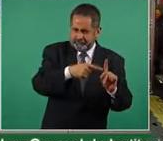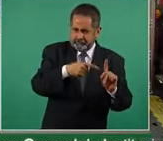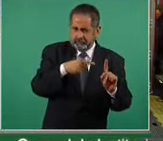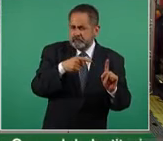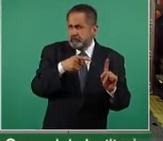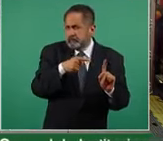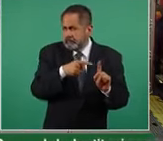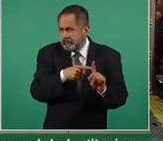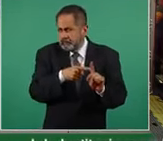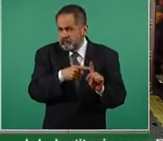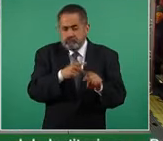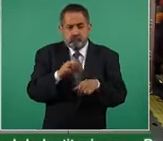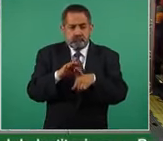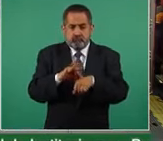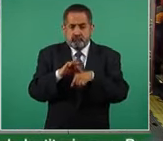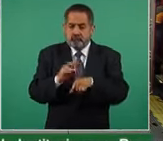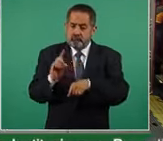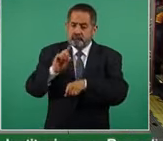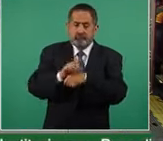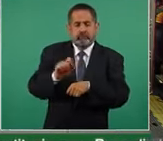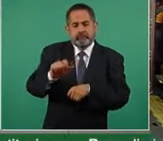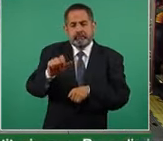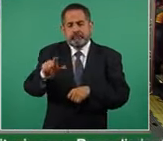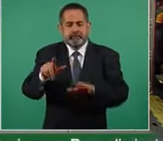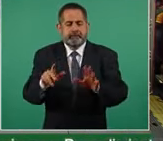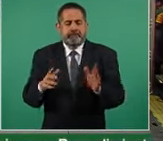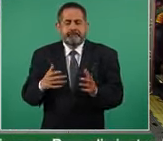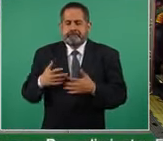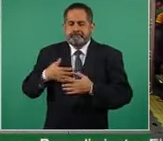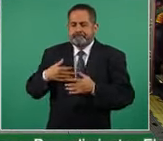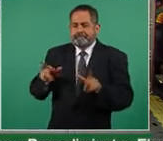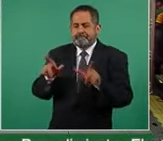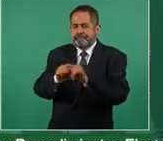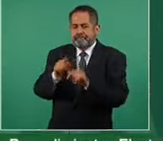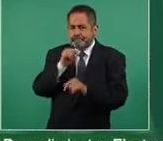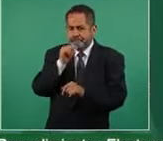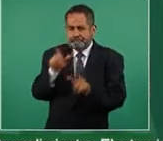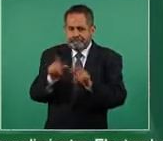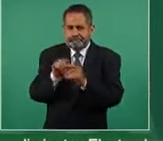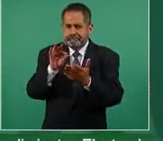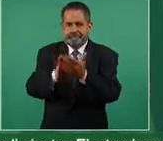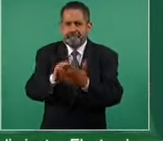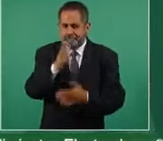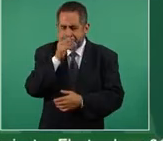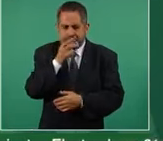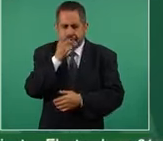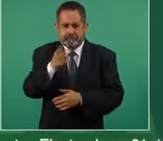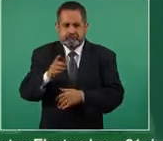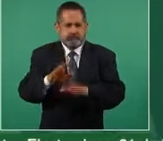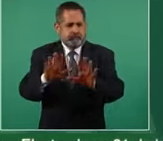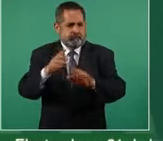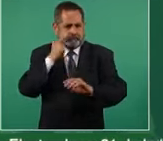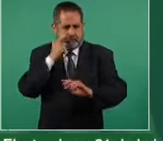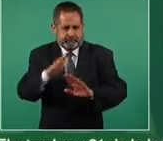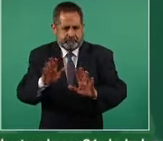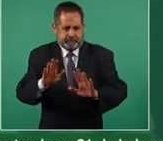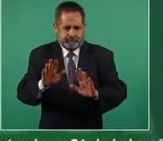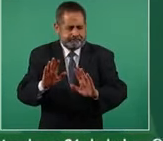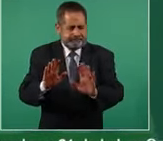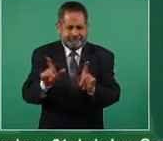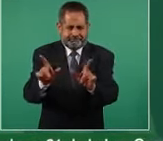estuvo en los hechos del 26 y 27 de septiembre. No tengo ya más información y no quiero